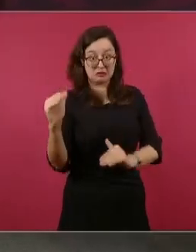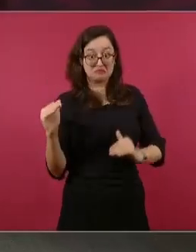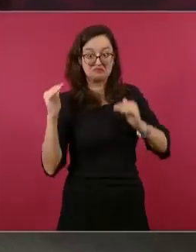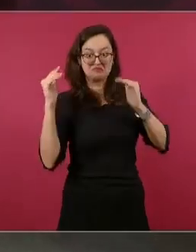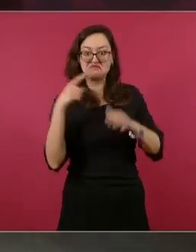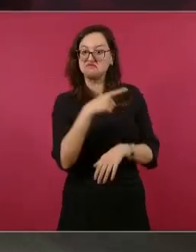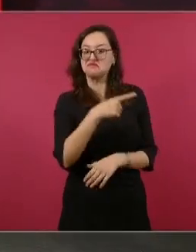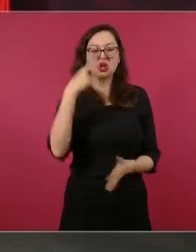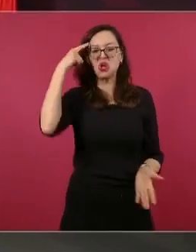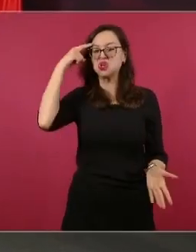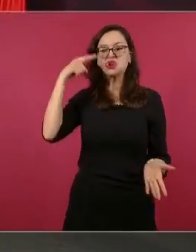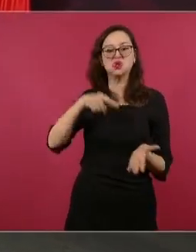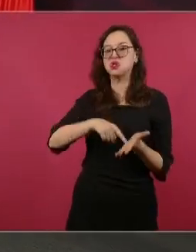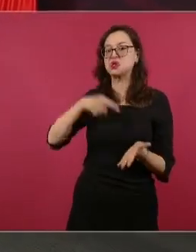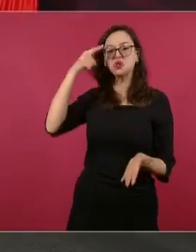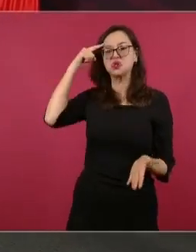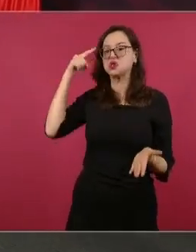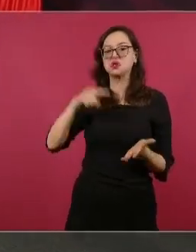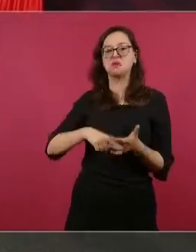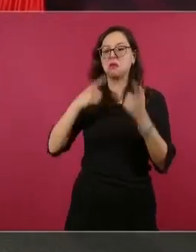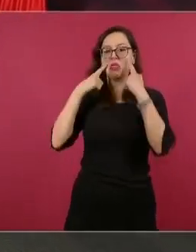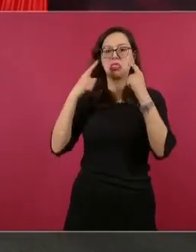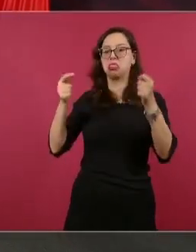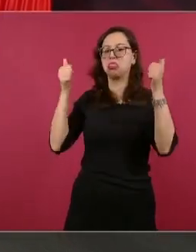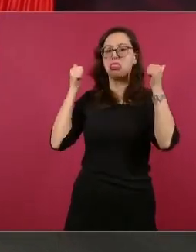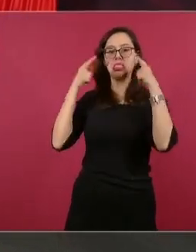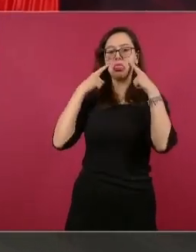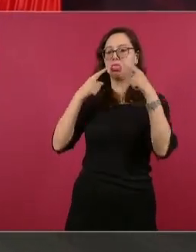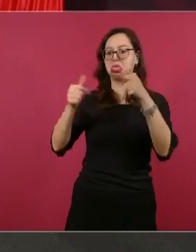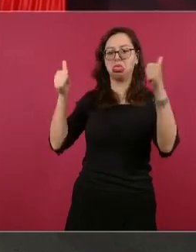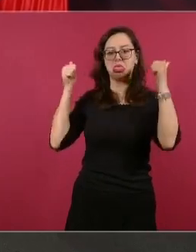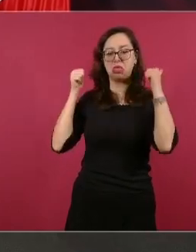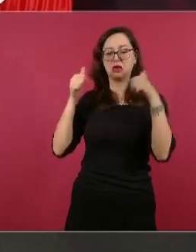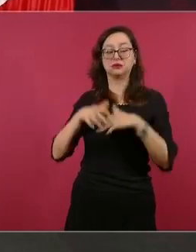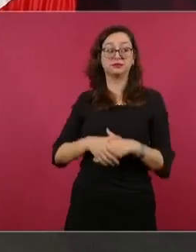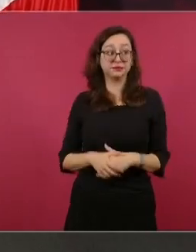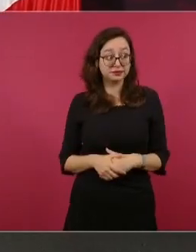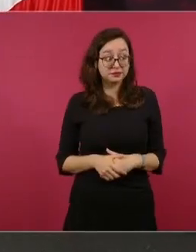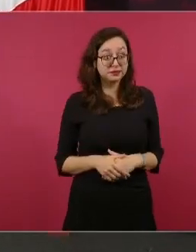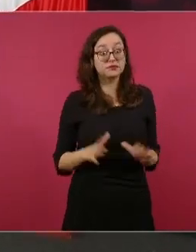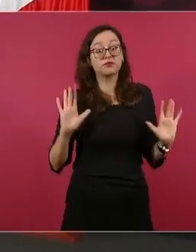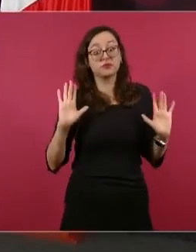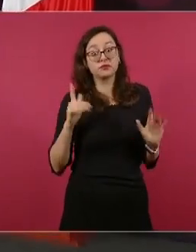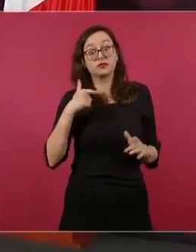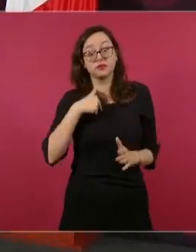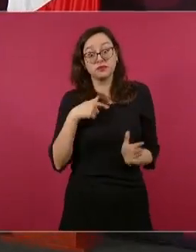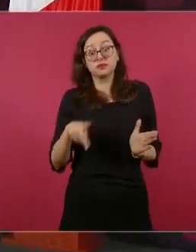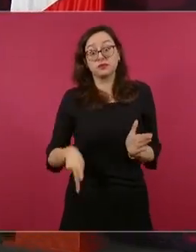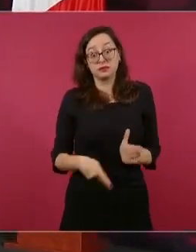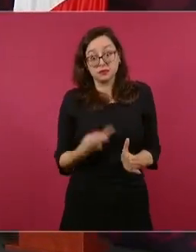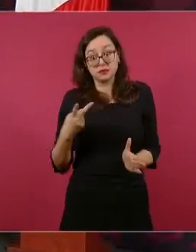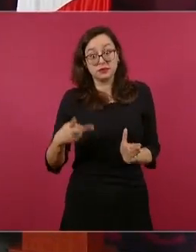les entraba por un oído y les salía por otro. Les estuve diciendo